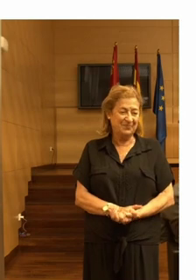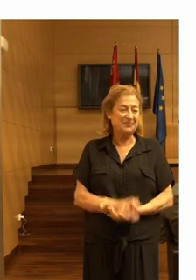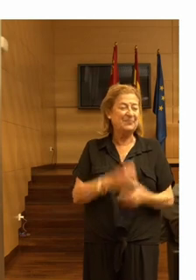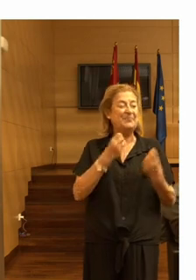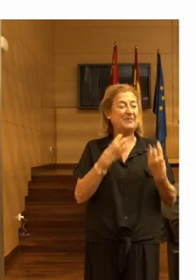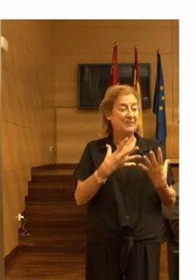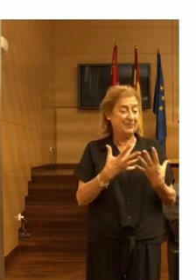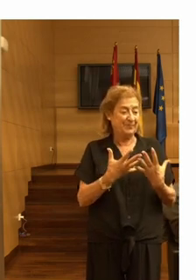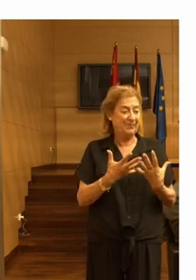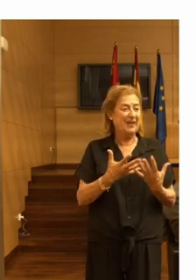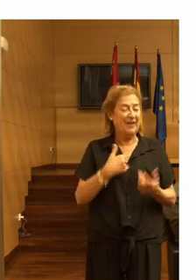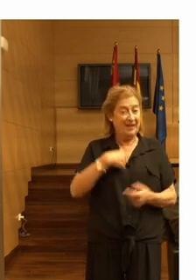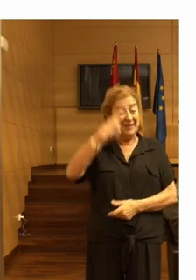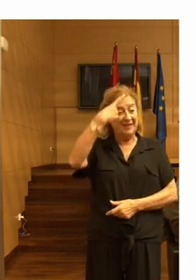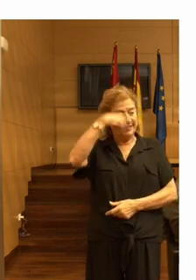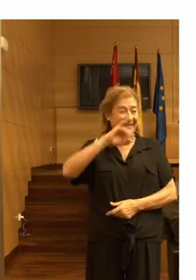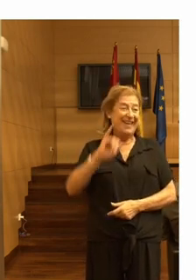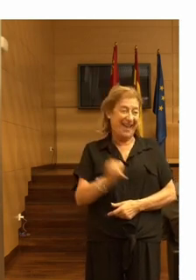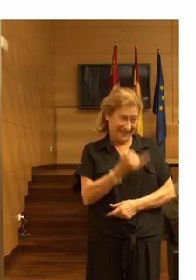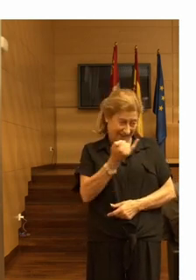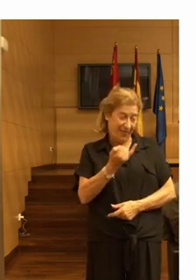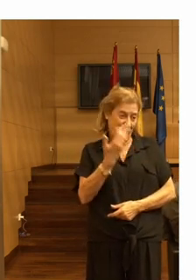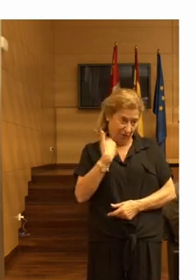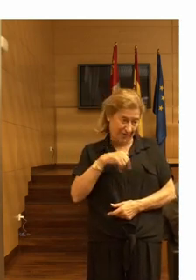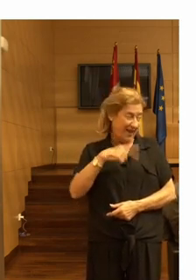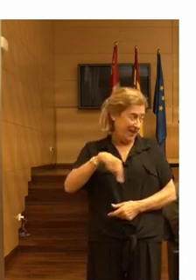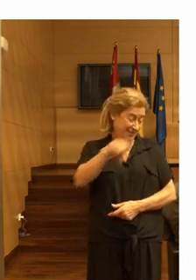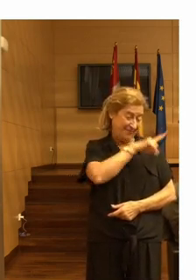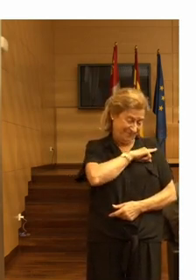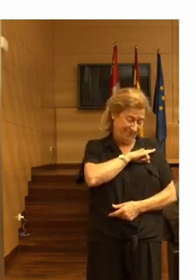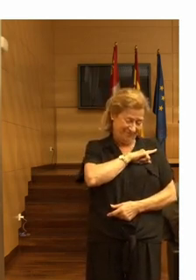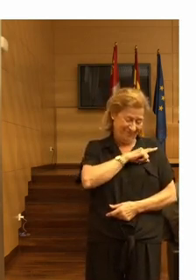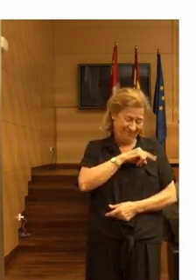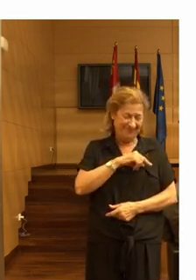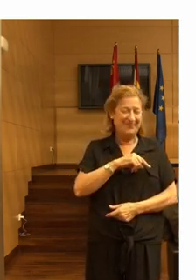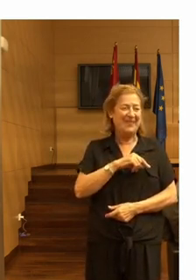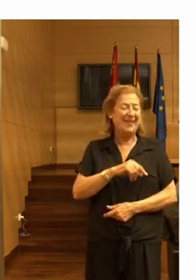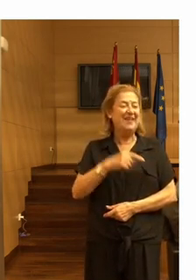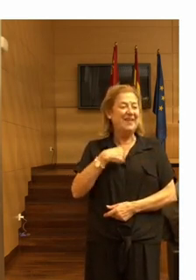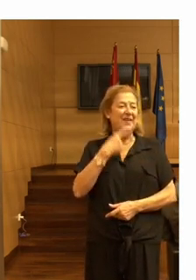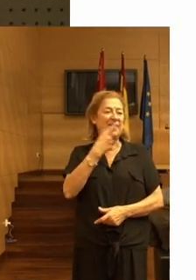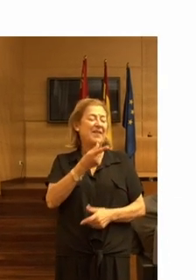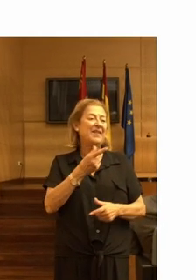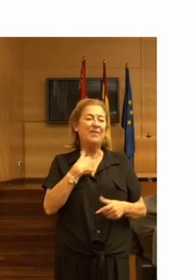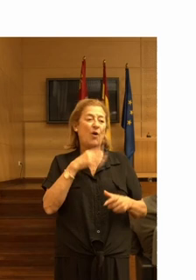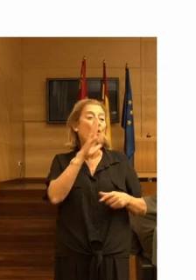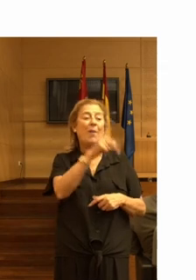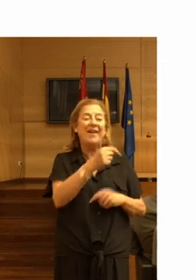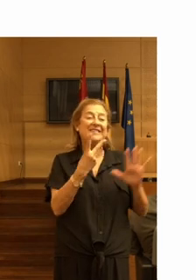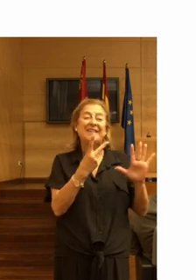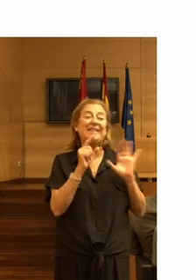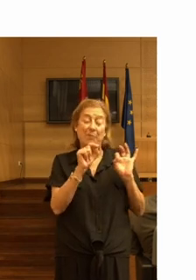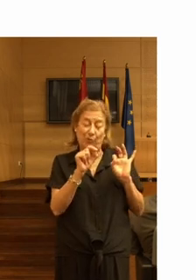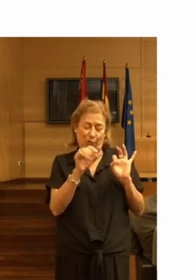Bueno, consciente del cansancio que acumulamos, os voy a robar 7 minutos